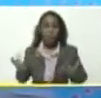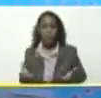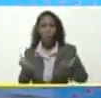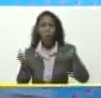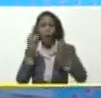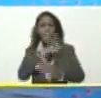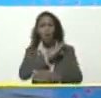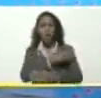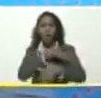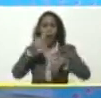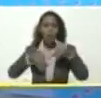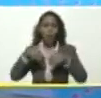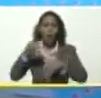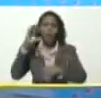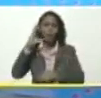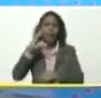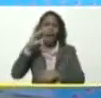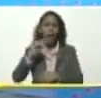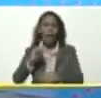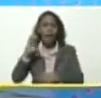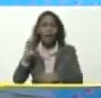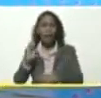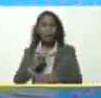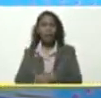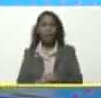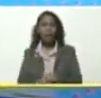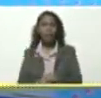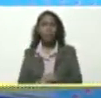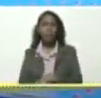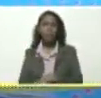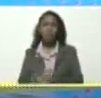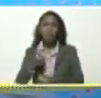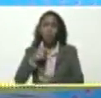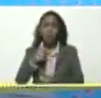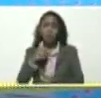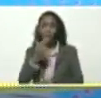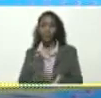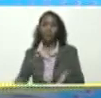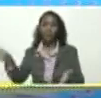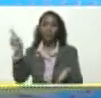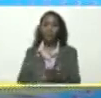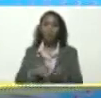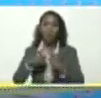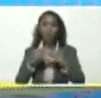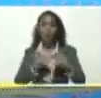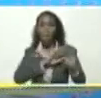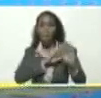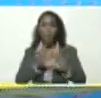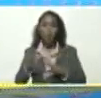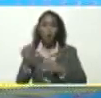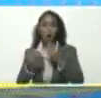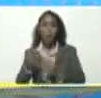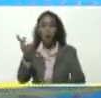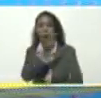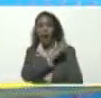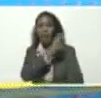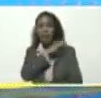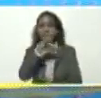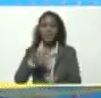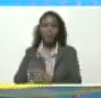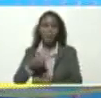Poder Electoral, el Consejo Nacional Electoral. Así que yo ratifico todo el apoyo como jefe de Estado